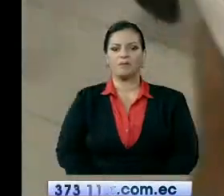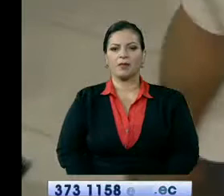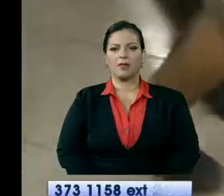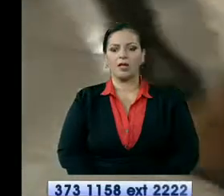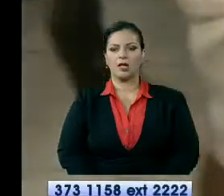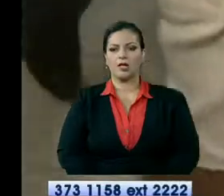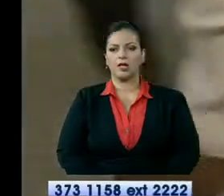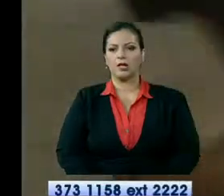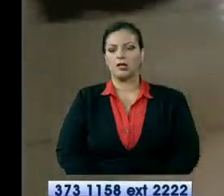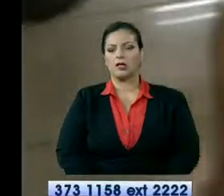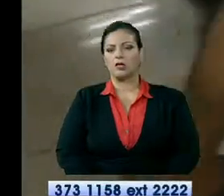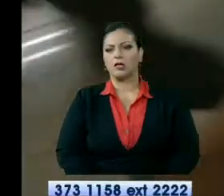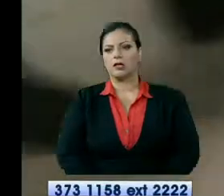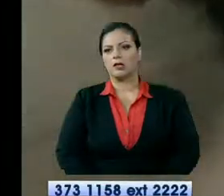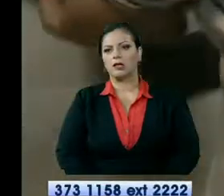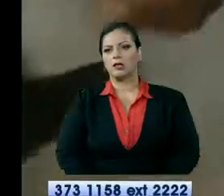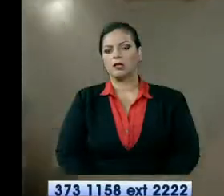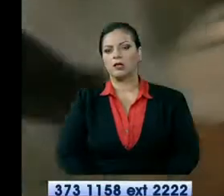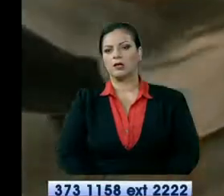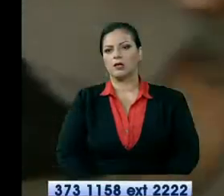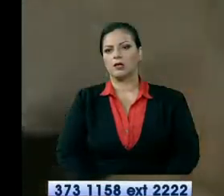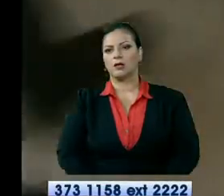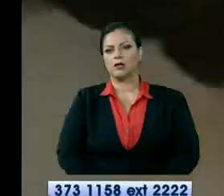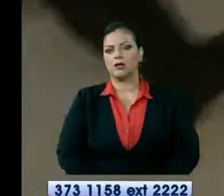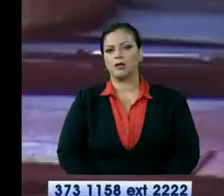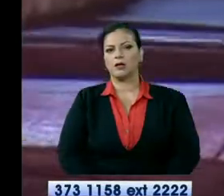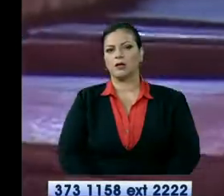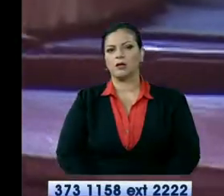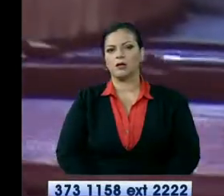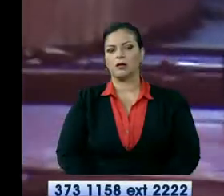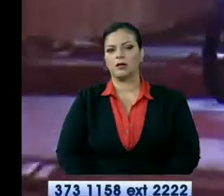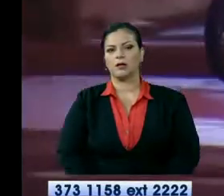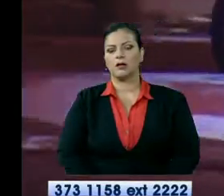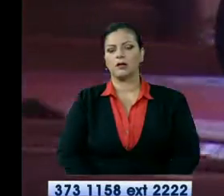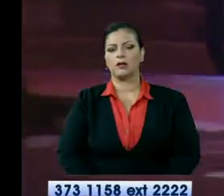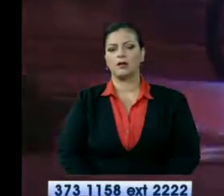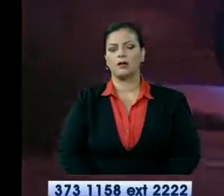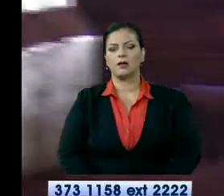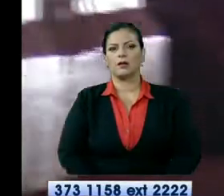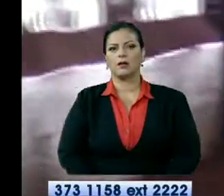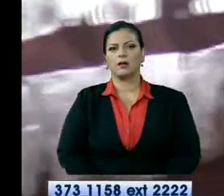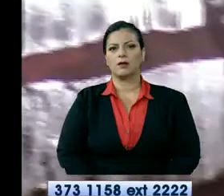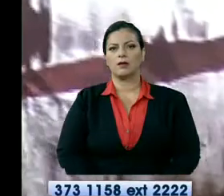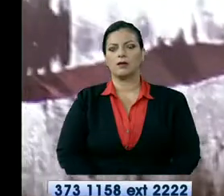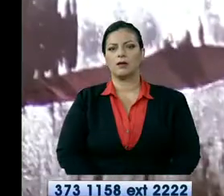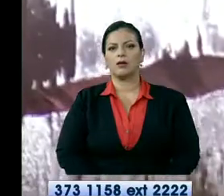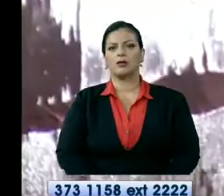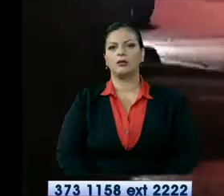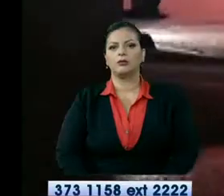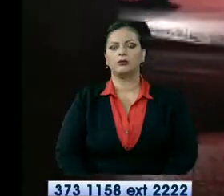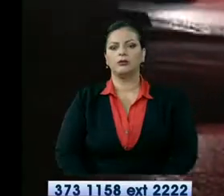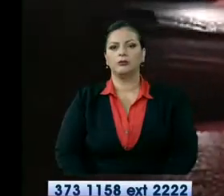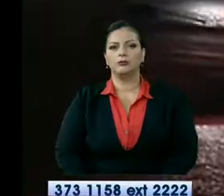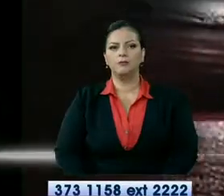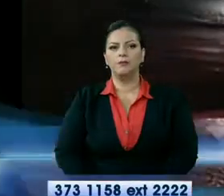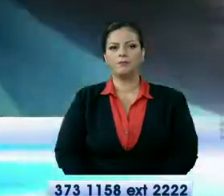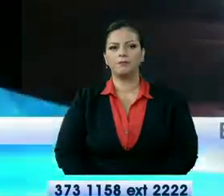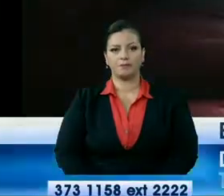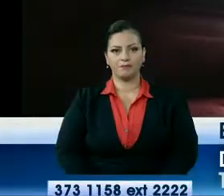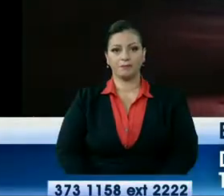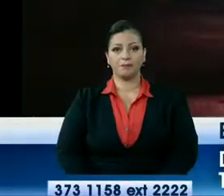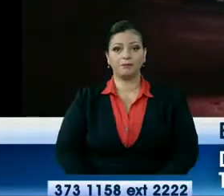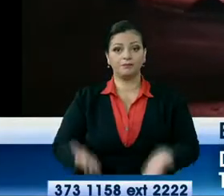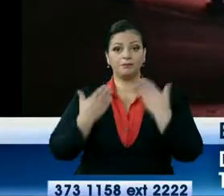Se presume que las tres personas a bordo de la trisimoto intentaban cometer asaltos en el sector industrial conocido